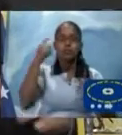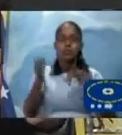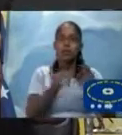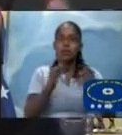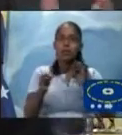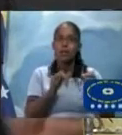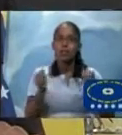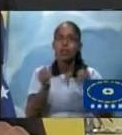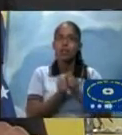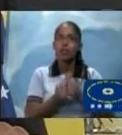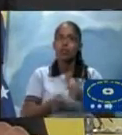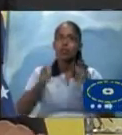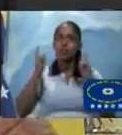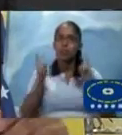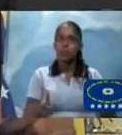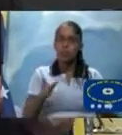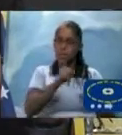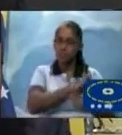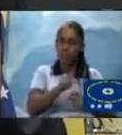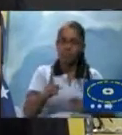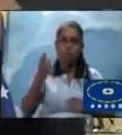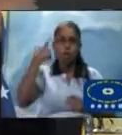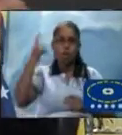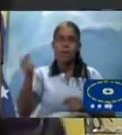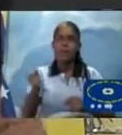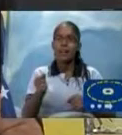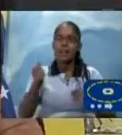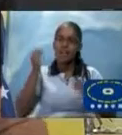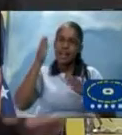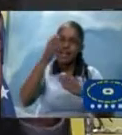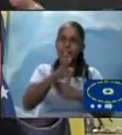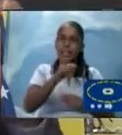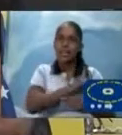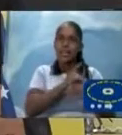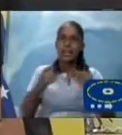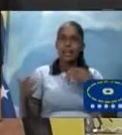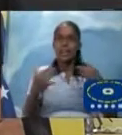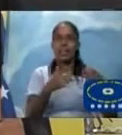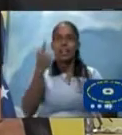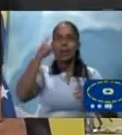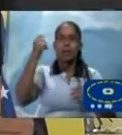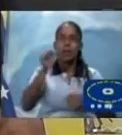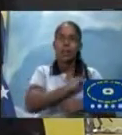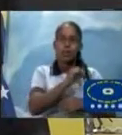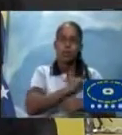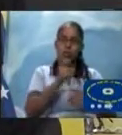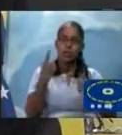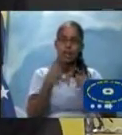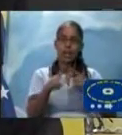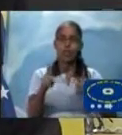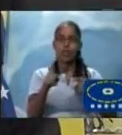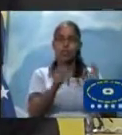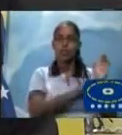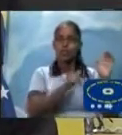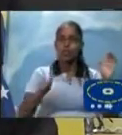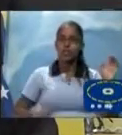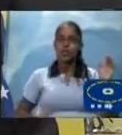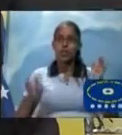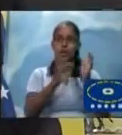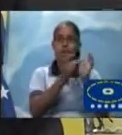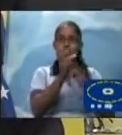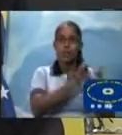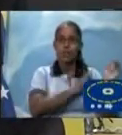preparándose con armamentos nucleares para ir en guerra, para atemorizar a otros. El Señor